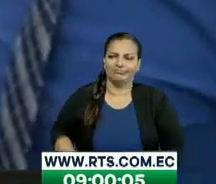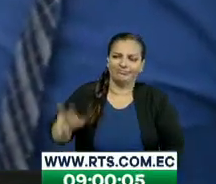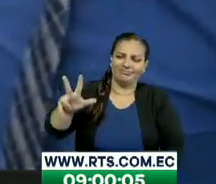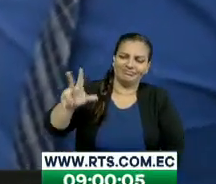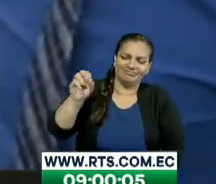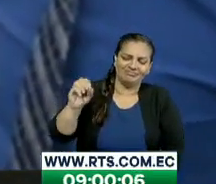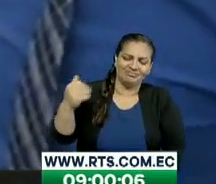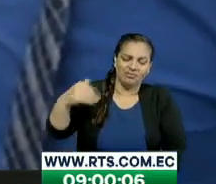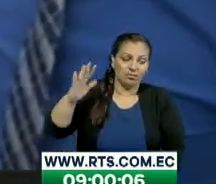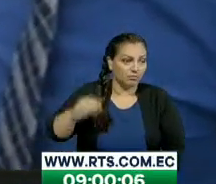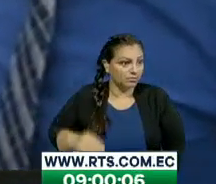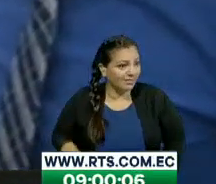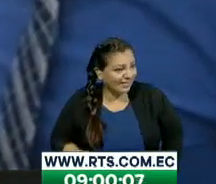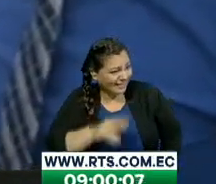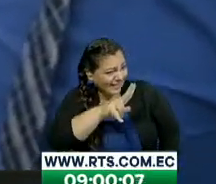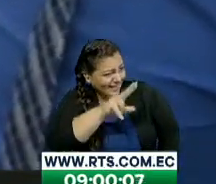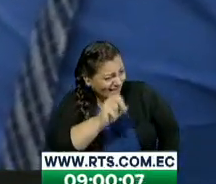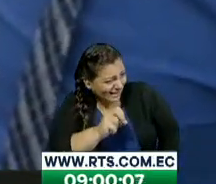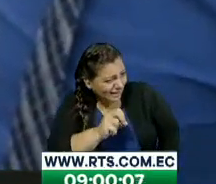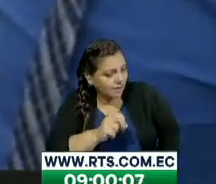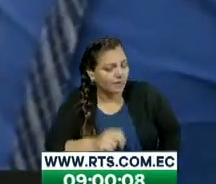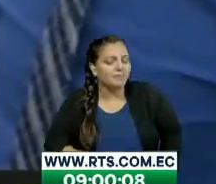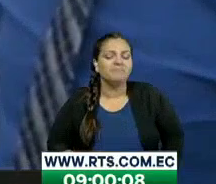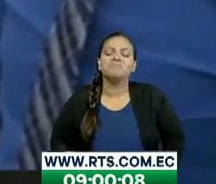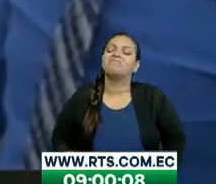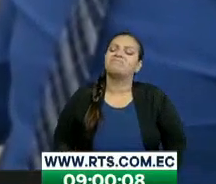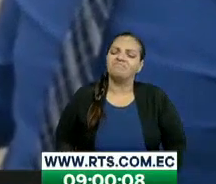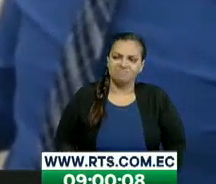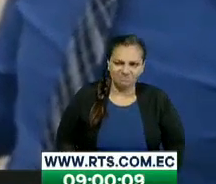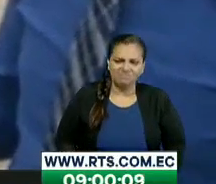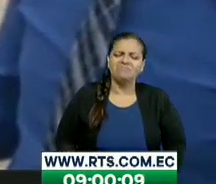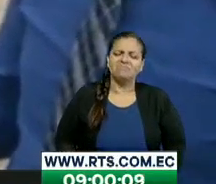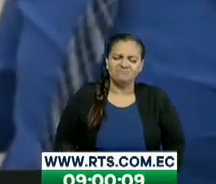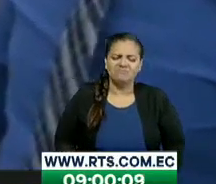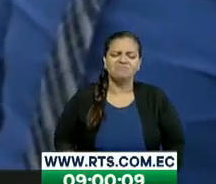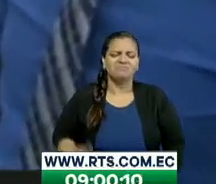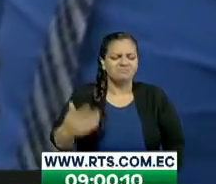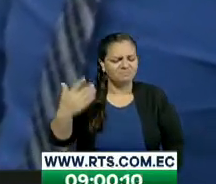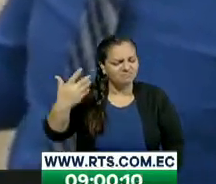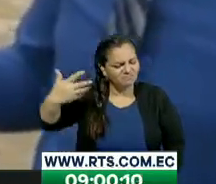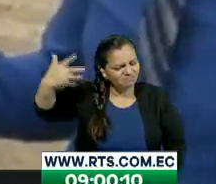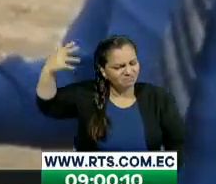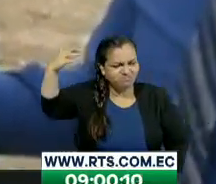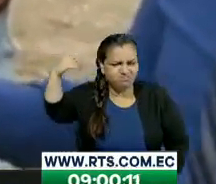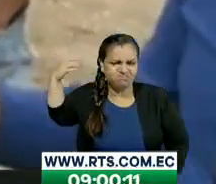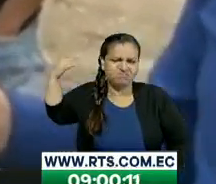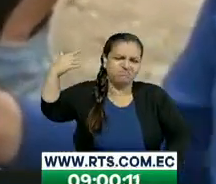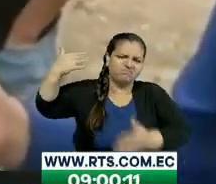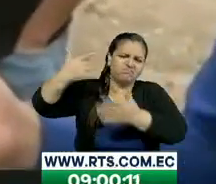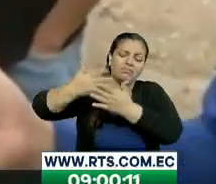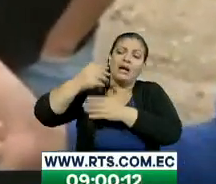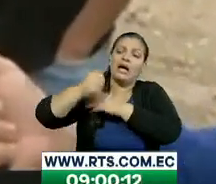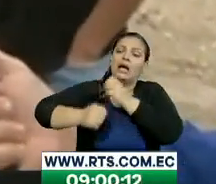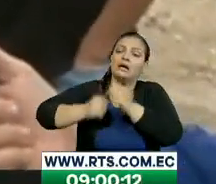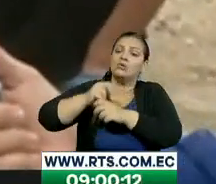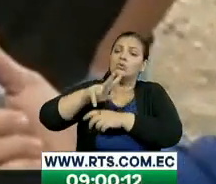hacen caso omiso. No nos atienden, ya mandan como muchos presidentes aquí. Y no nos atienden